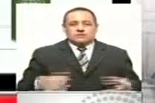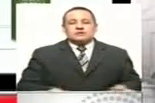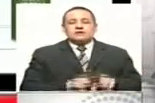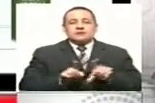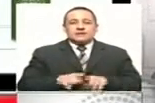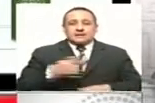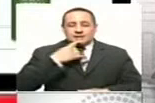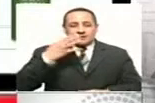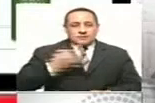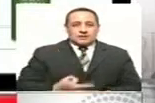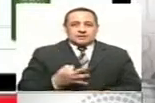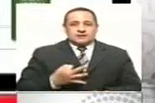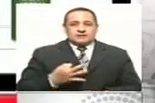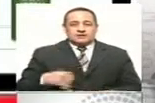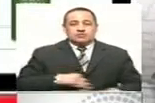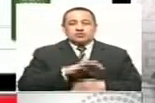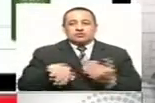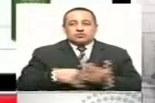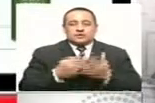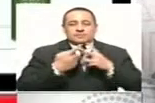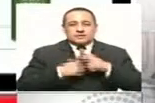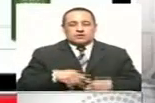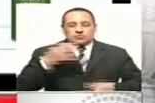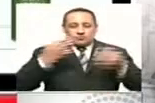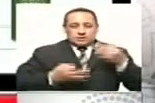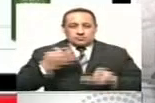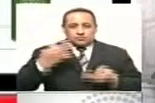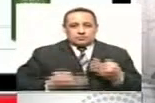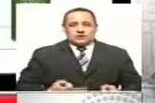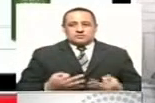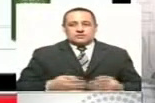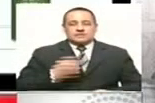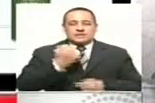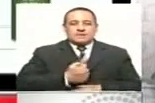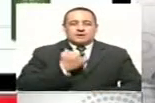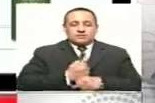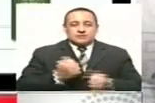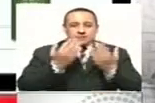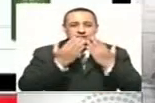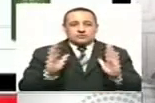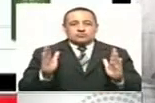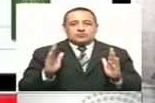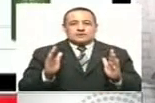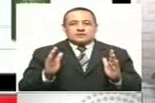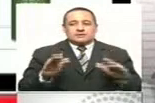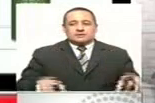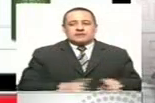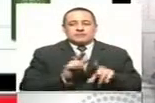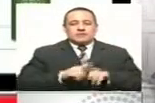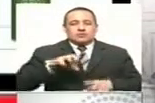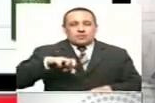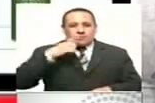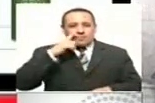realmente de haber partido con un presupuesto institucional de apertura un día de